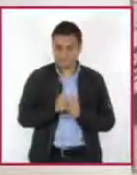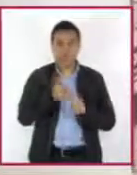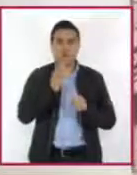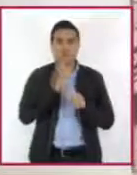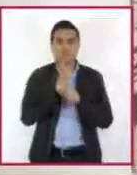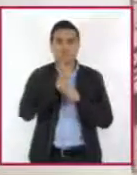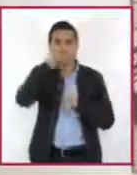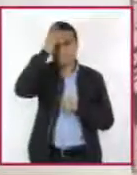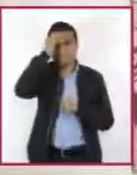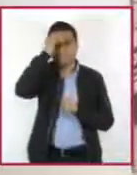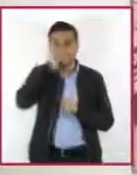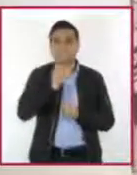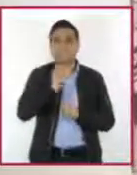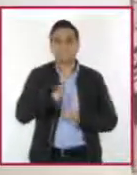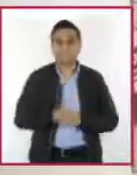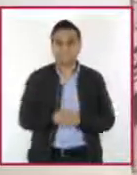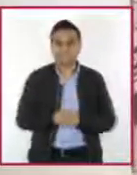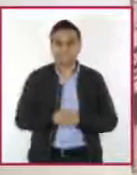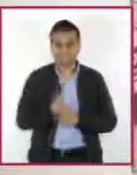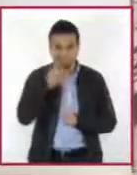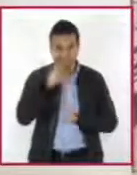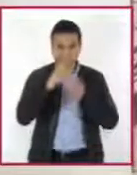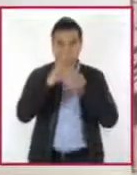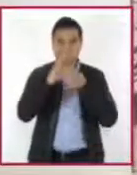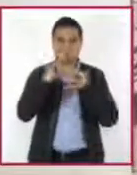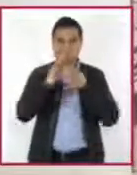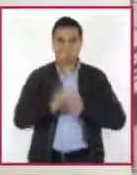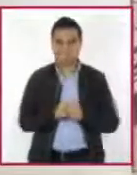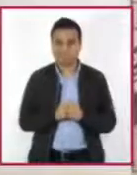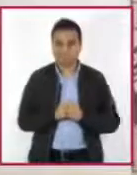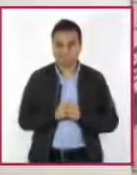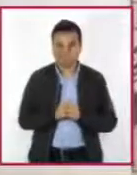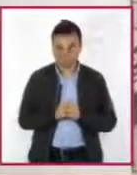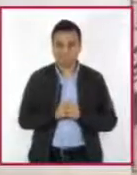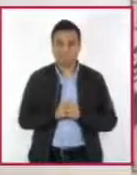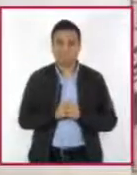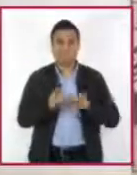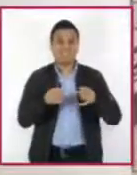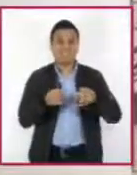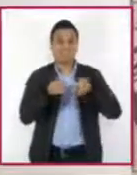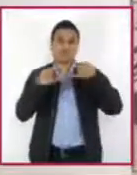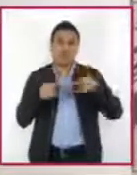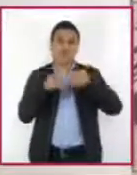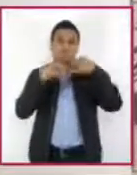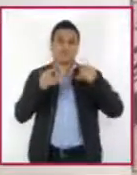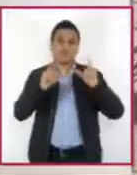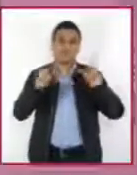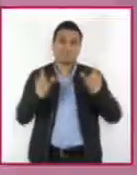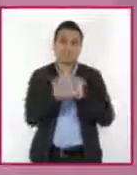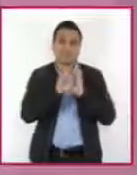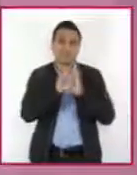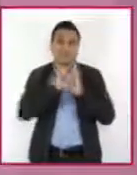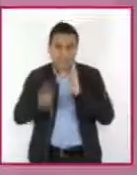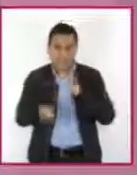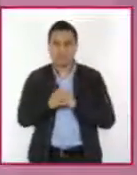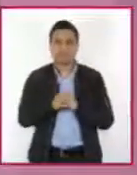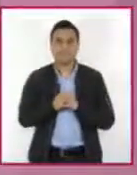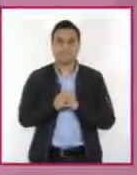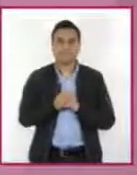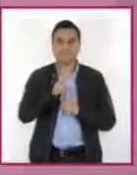en este paseo histórico. La diferencia entre hechos que son de corta duración, por ejemplo, la toma de la Bastilla,